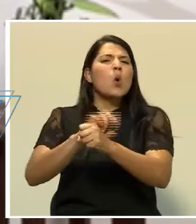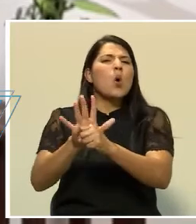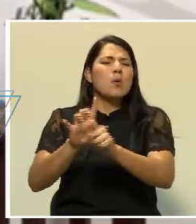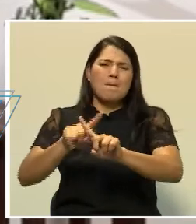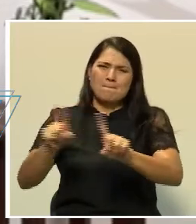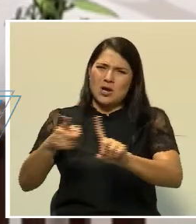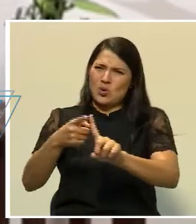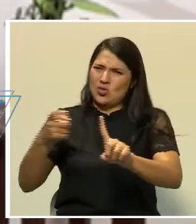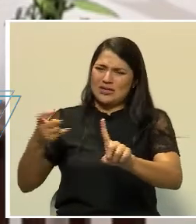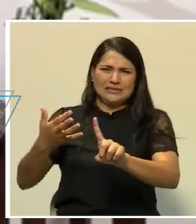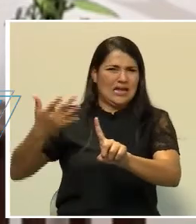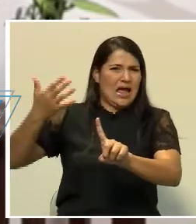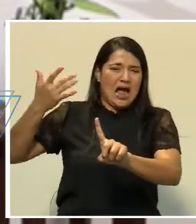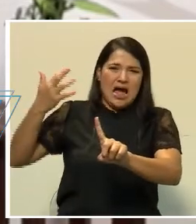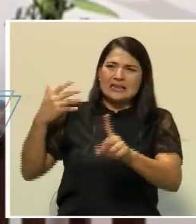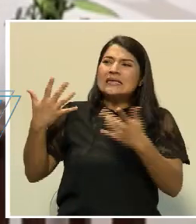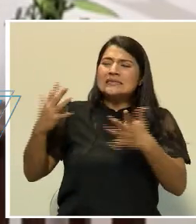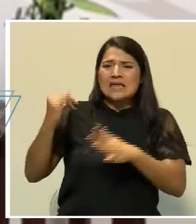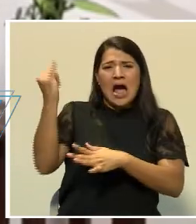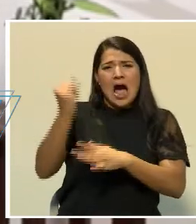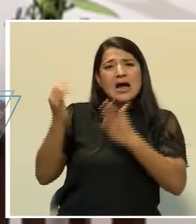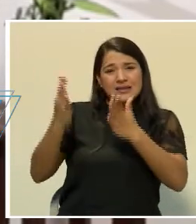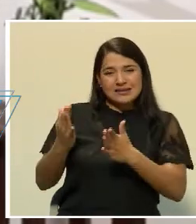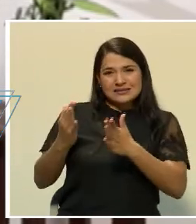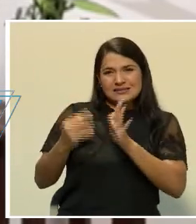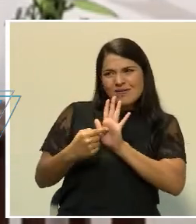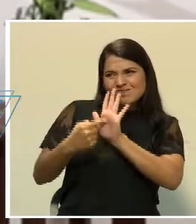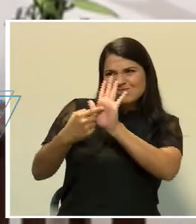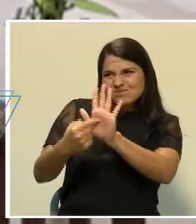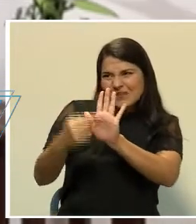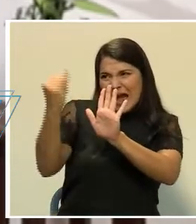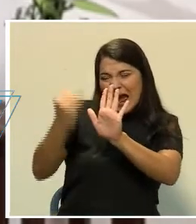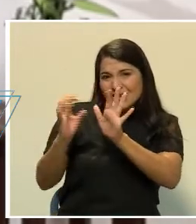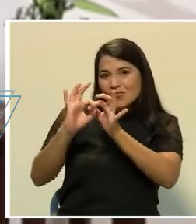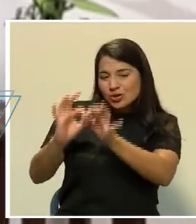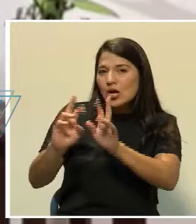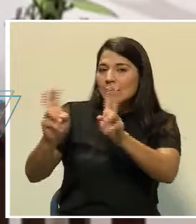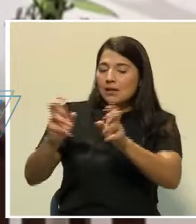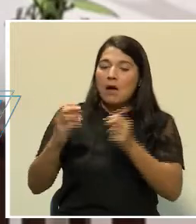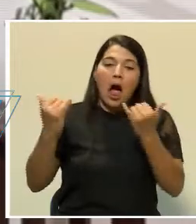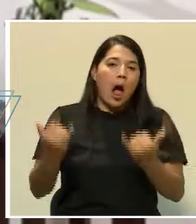antes muchísimos artistas están trabajando este tema. Ahorita no me queda duda